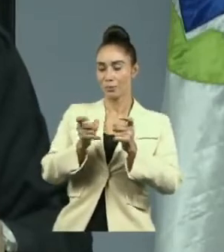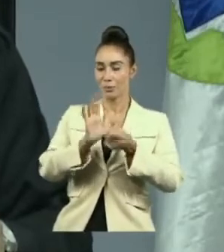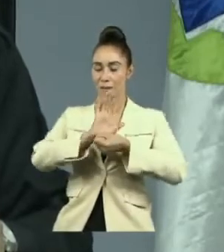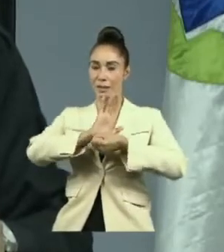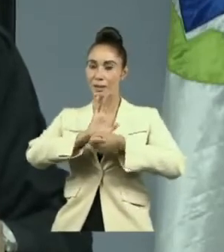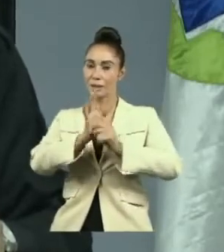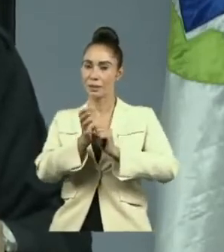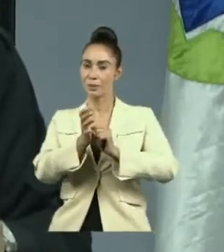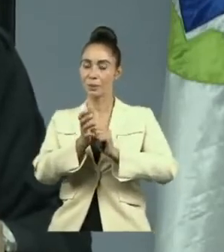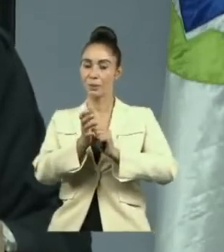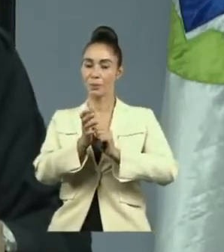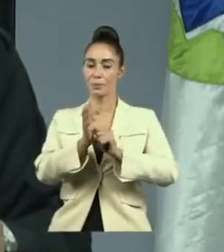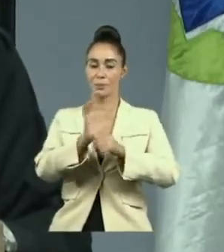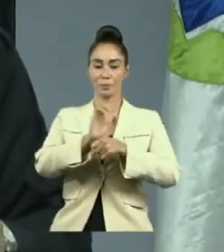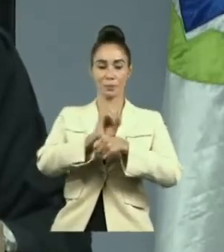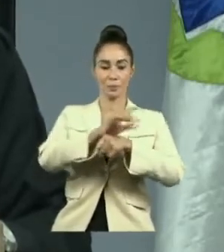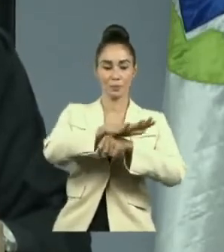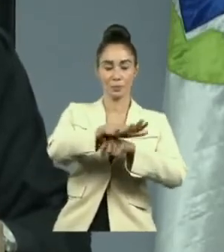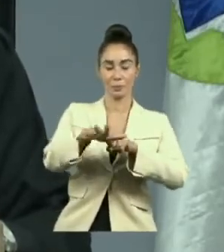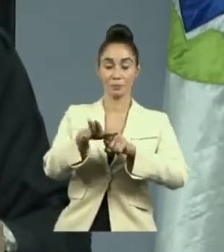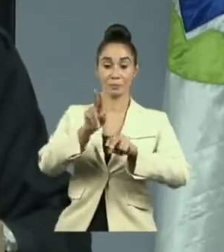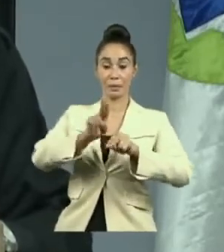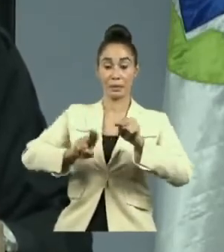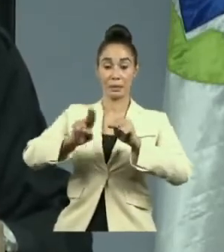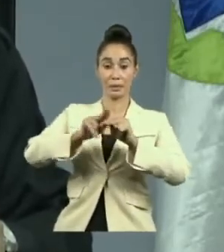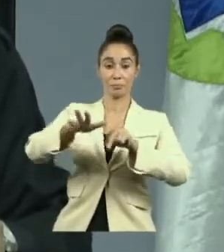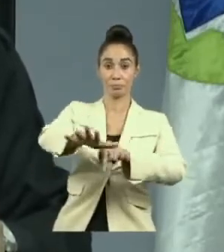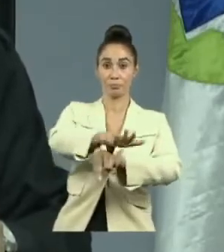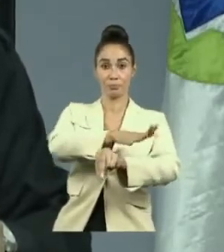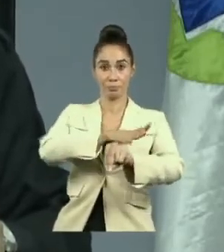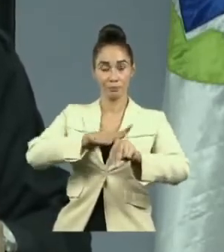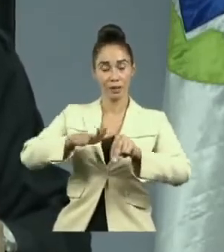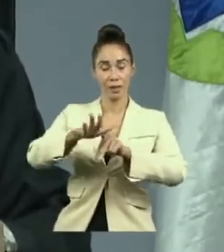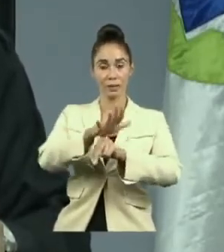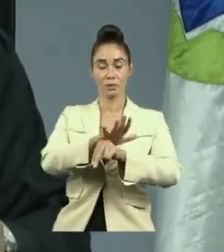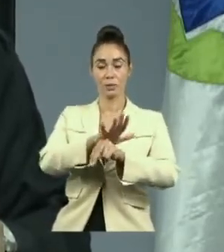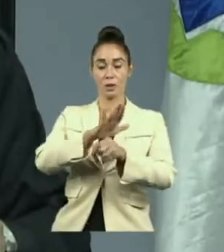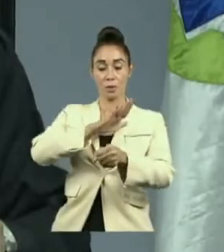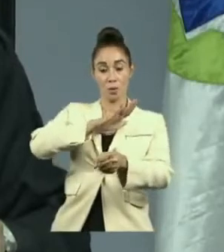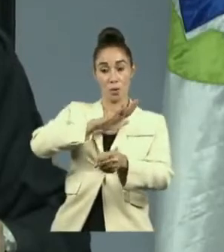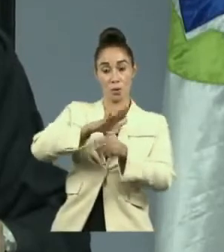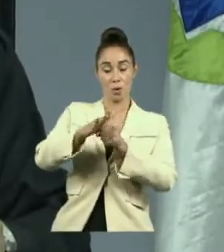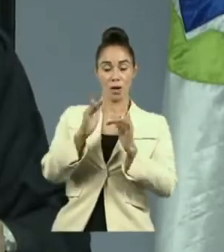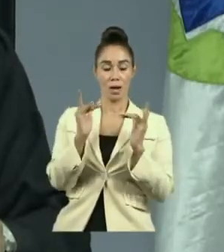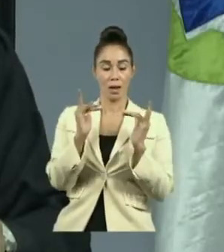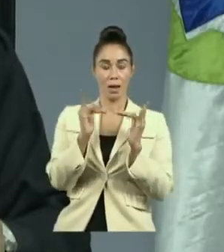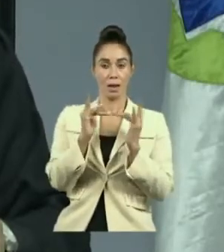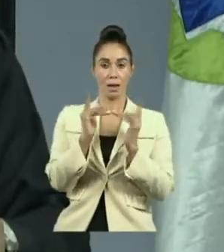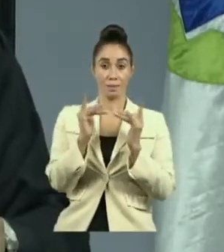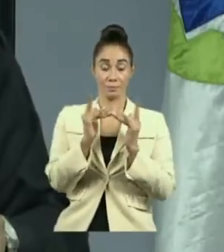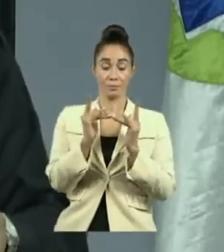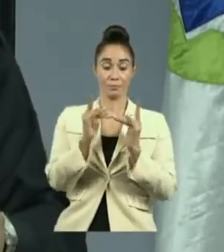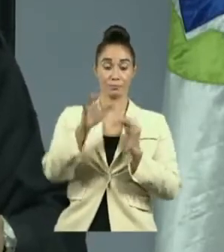del virus a nivel nacional con una totalidad de camas